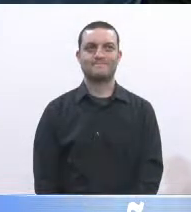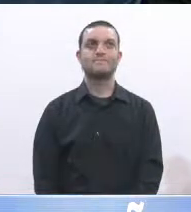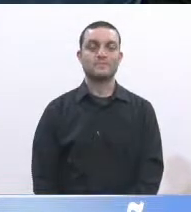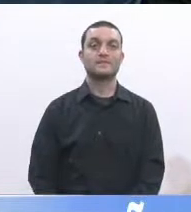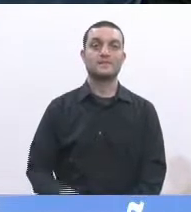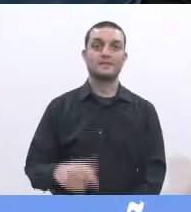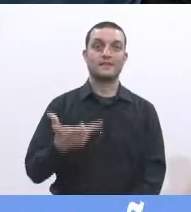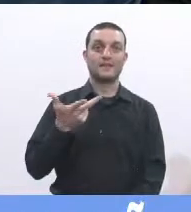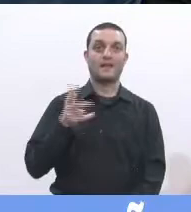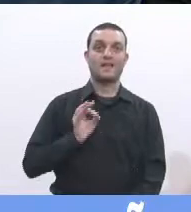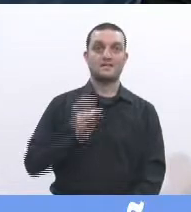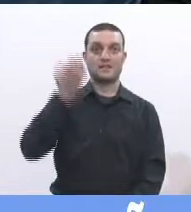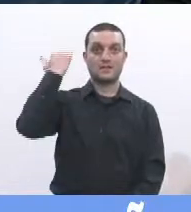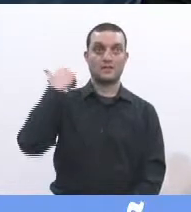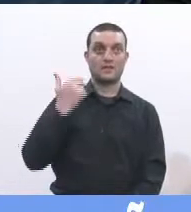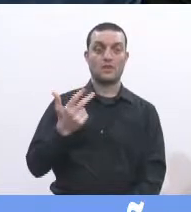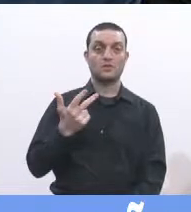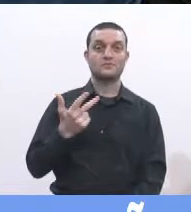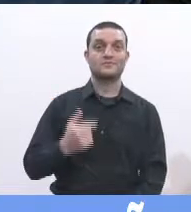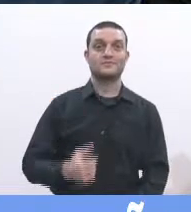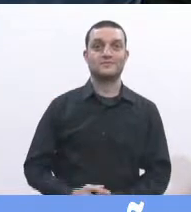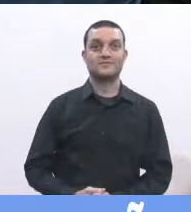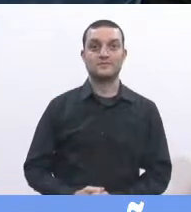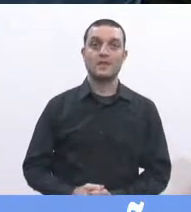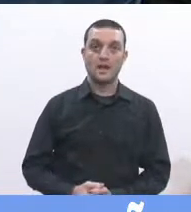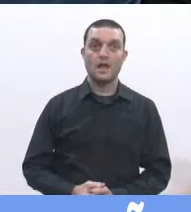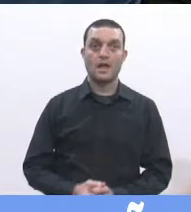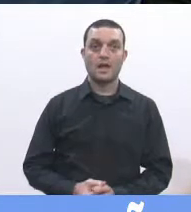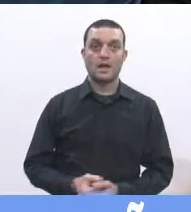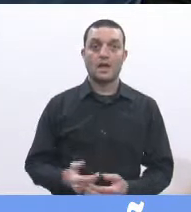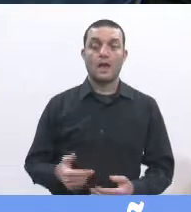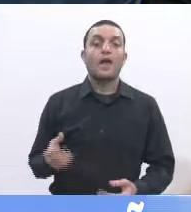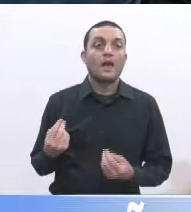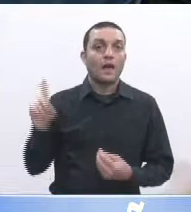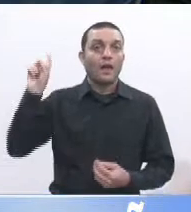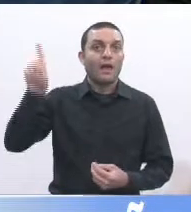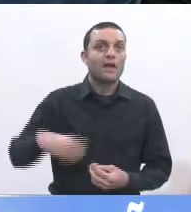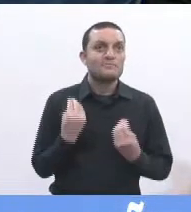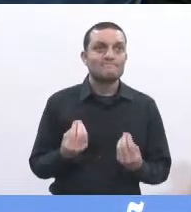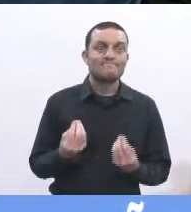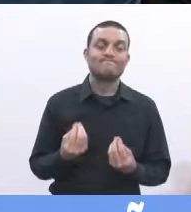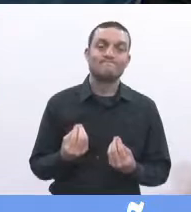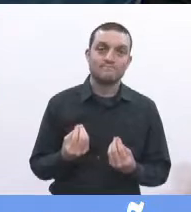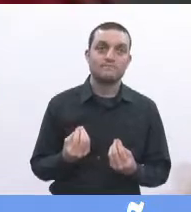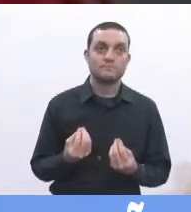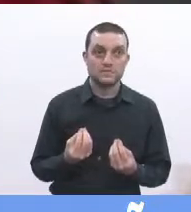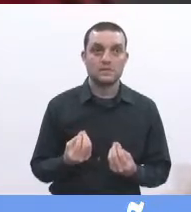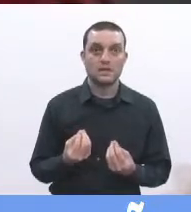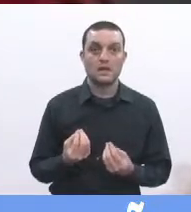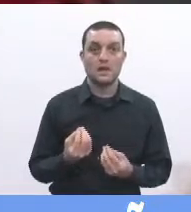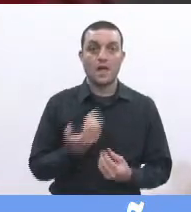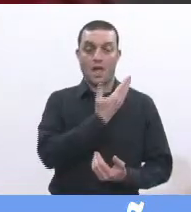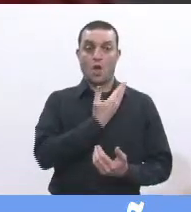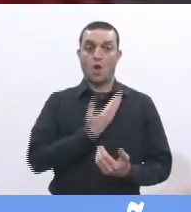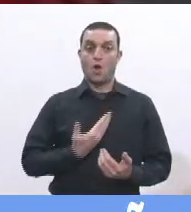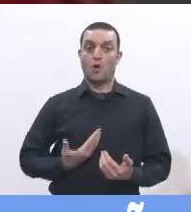Ese año ha sido un resultado adverso al querido probablemente por el oficialismo hoy,